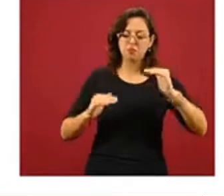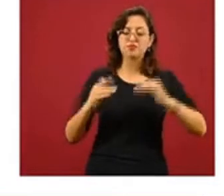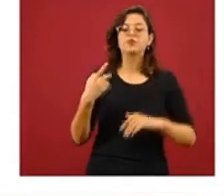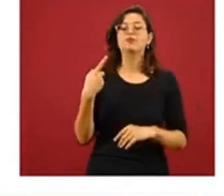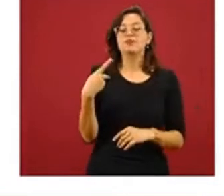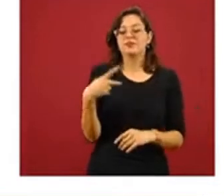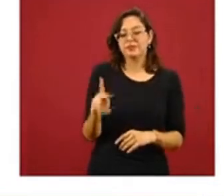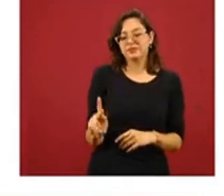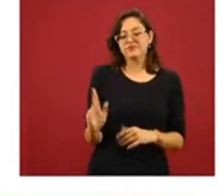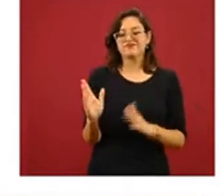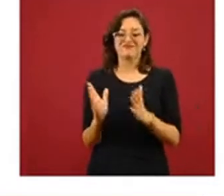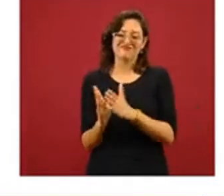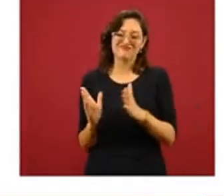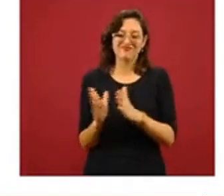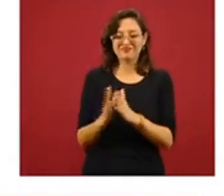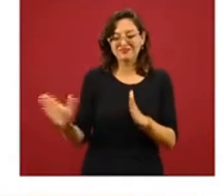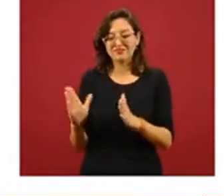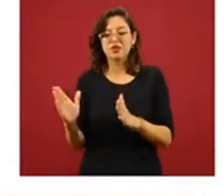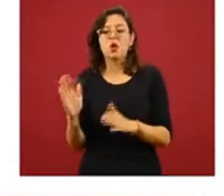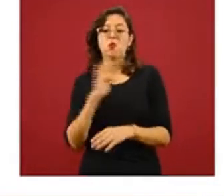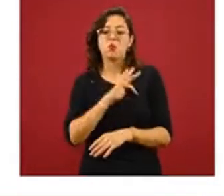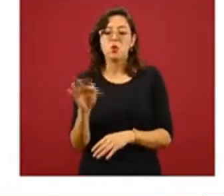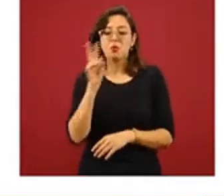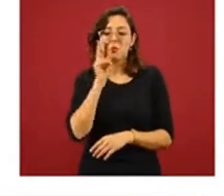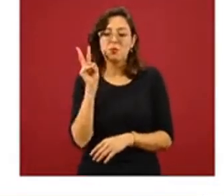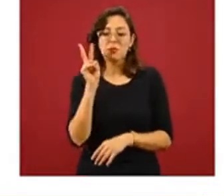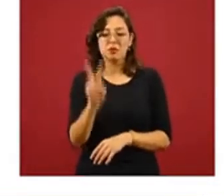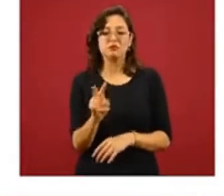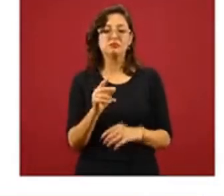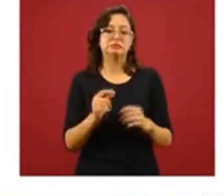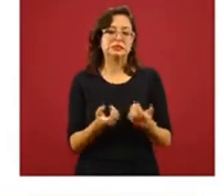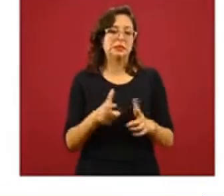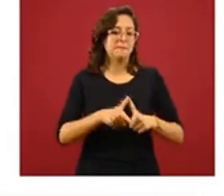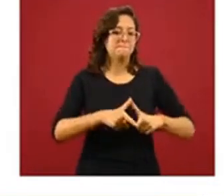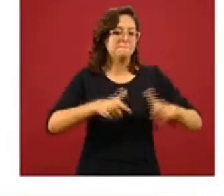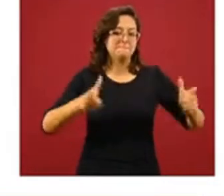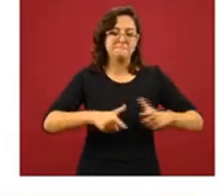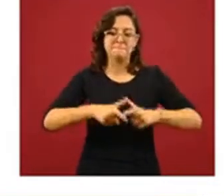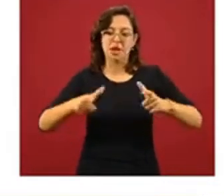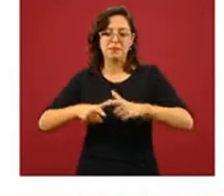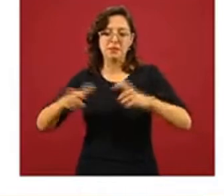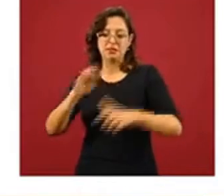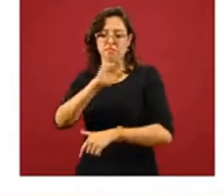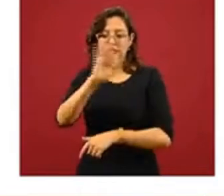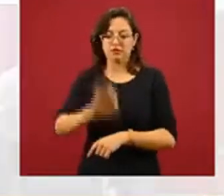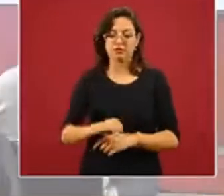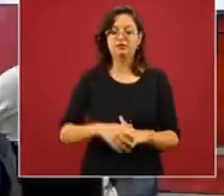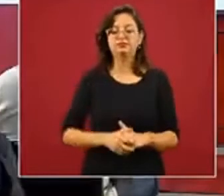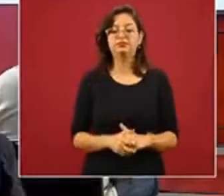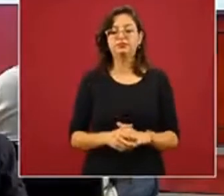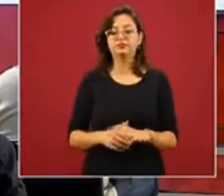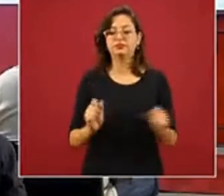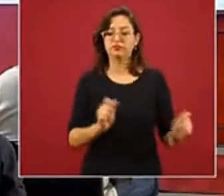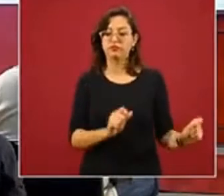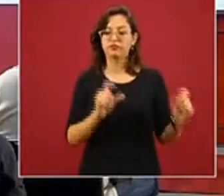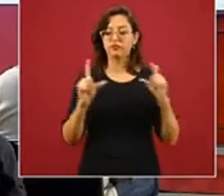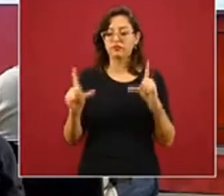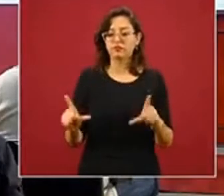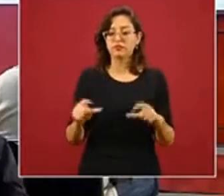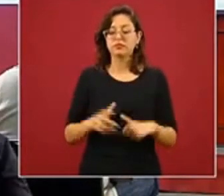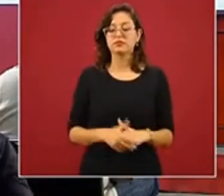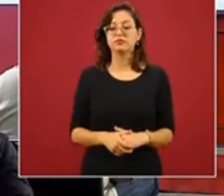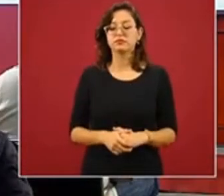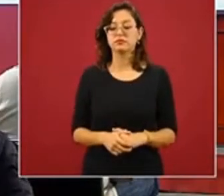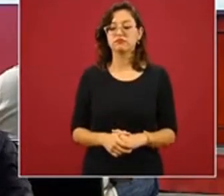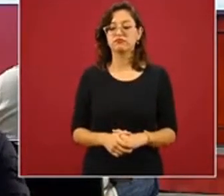la izquierda podemos ver los estados que han tenido el mayor crecimiento de esta tasa. Veamos la siguiente diapositiva, que